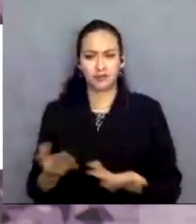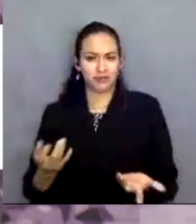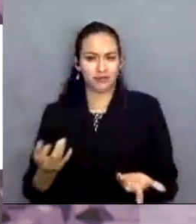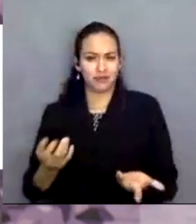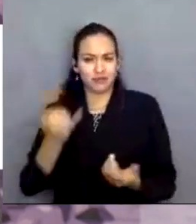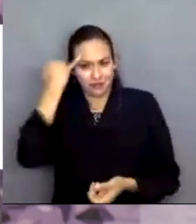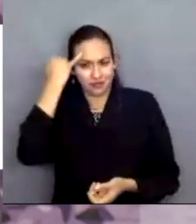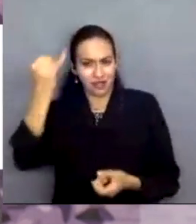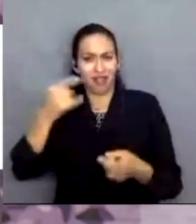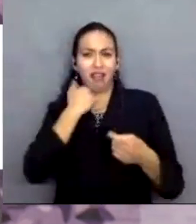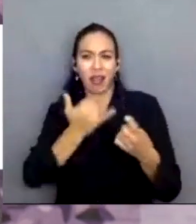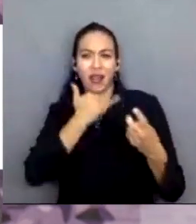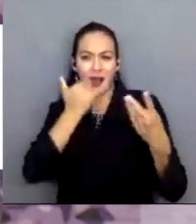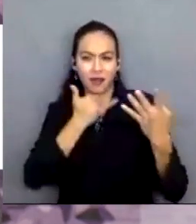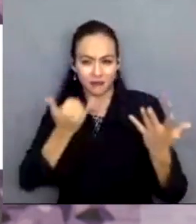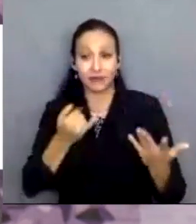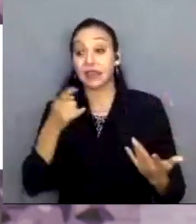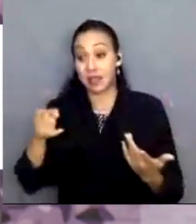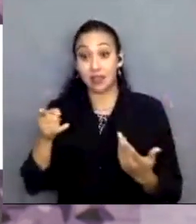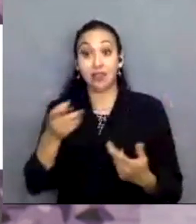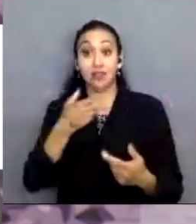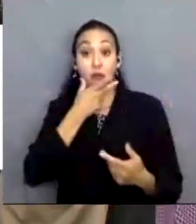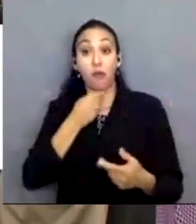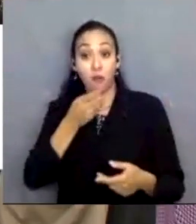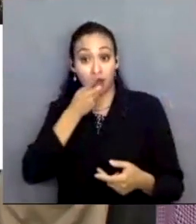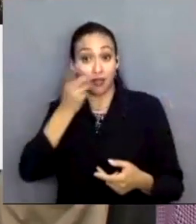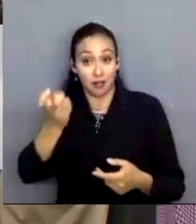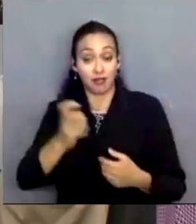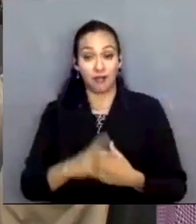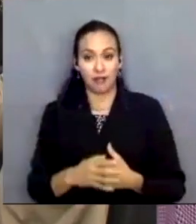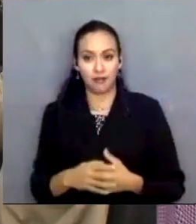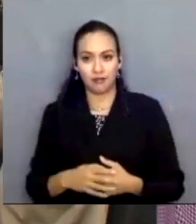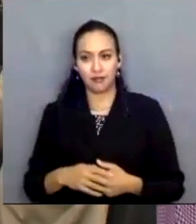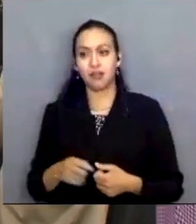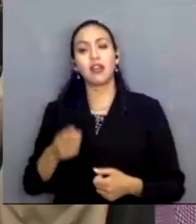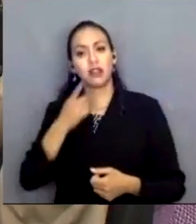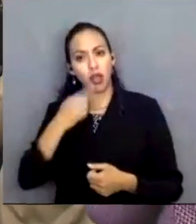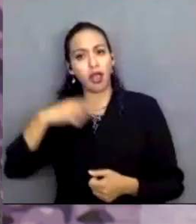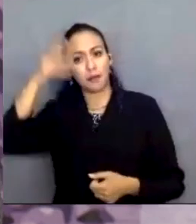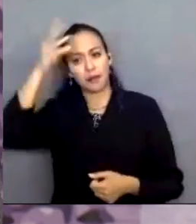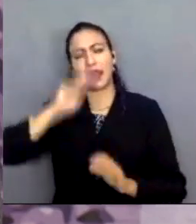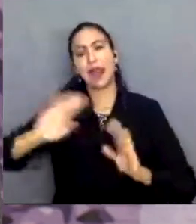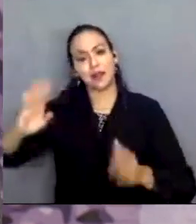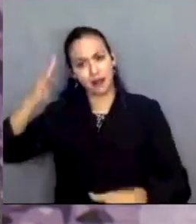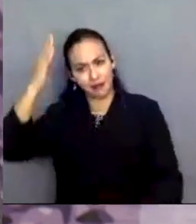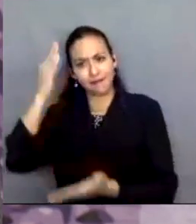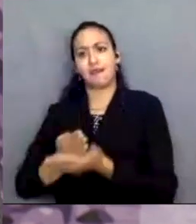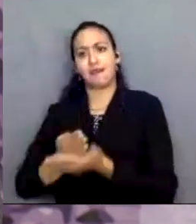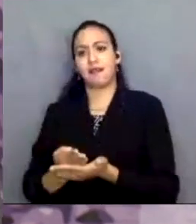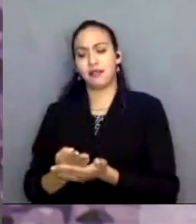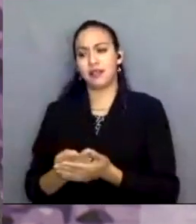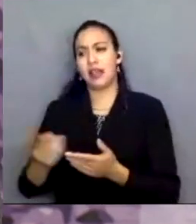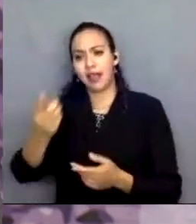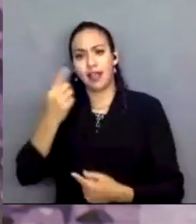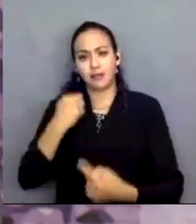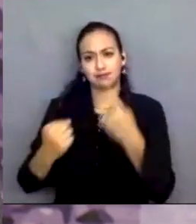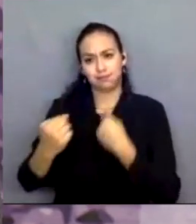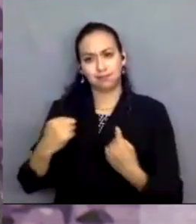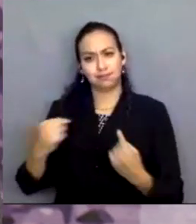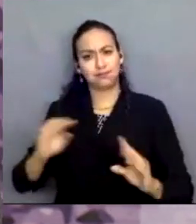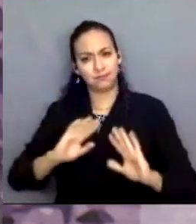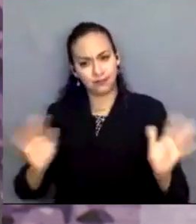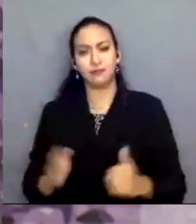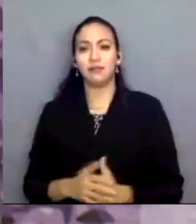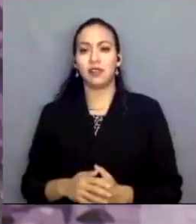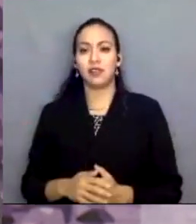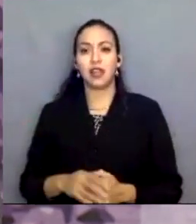comentario generalizado de muchos de mis compañeros secretarios. Aprendí a que hay que poner alto a esas personas con ese tipo de